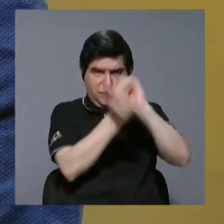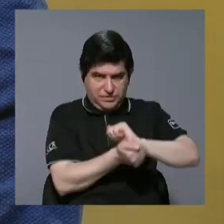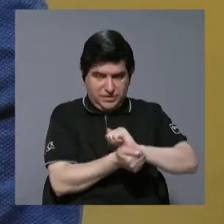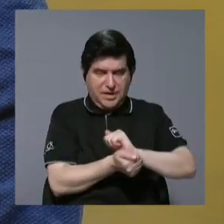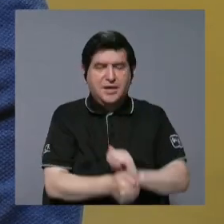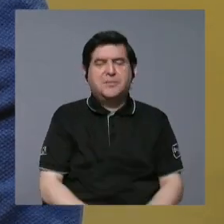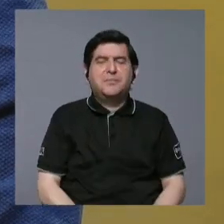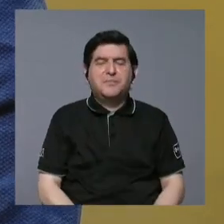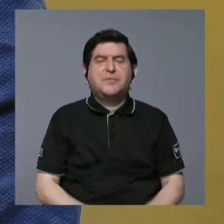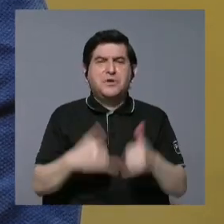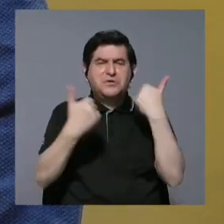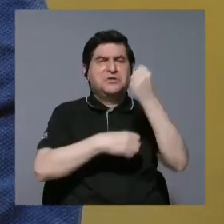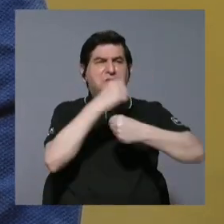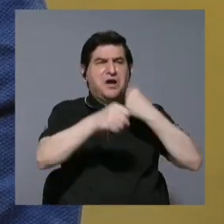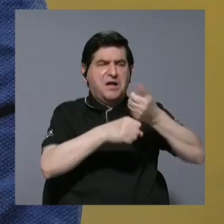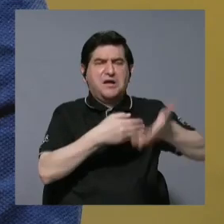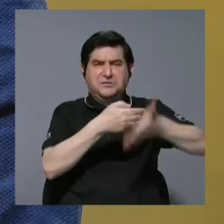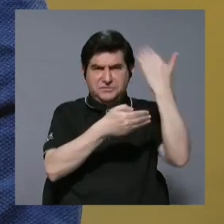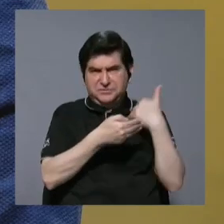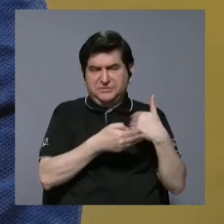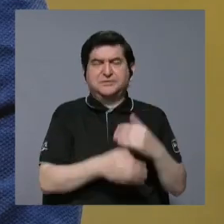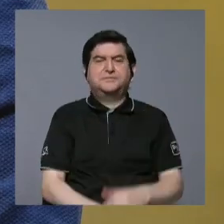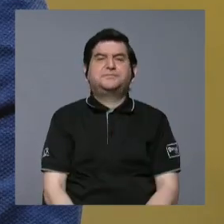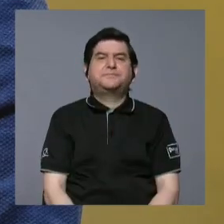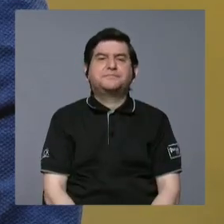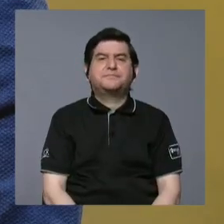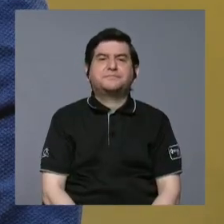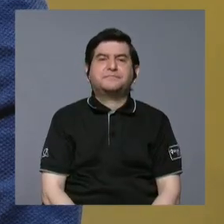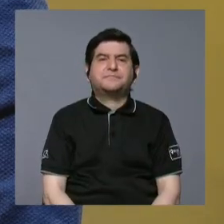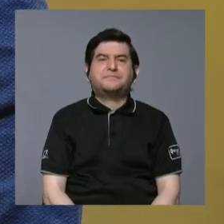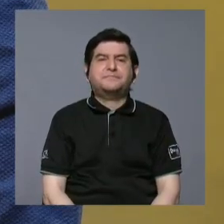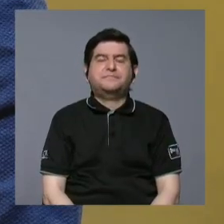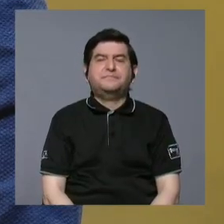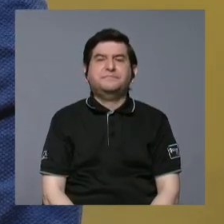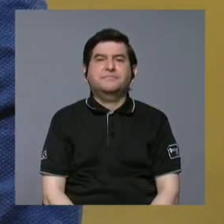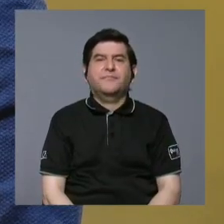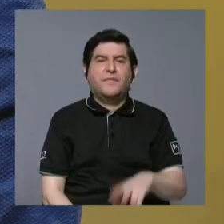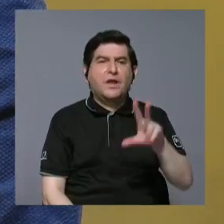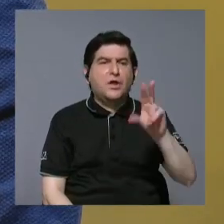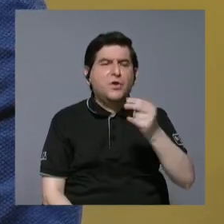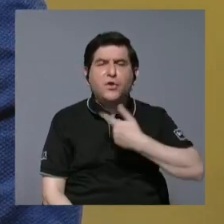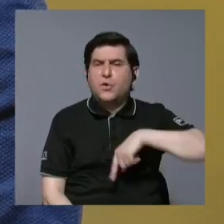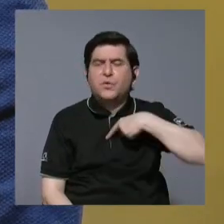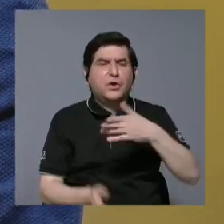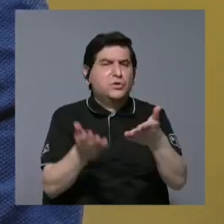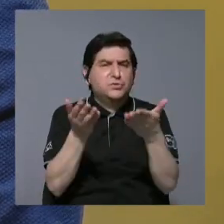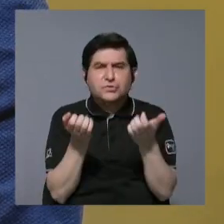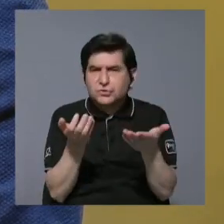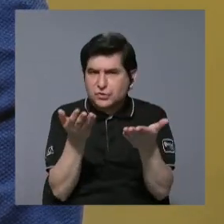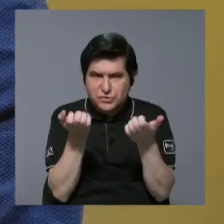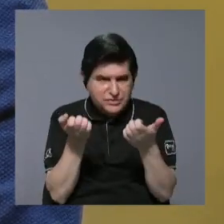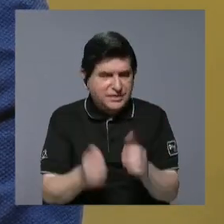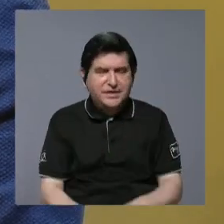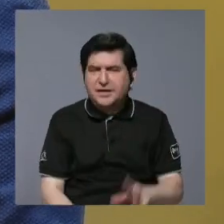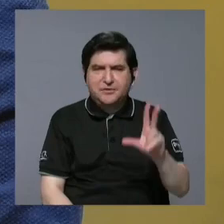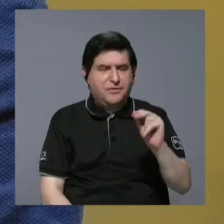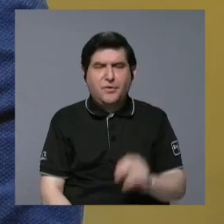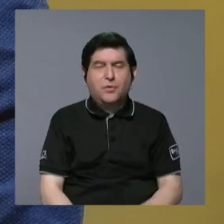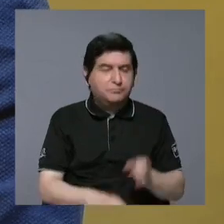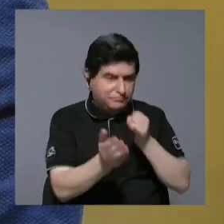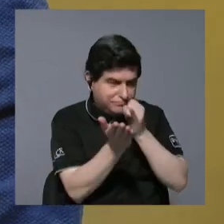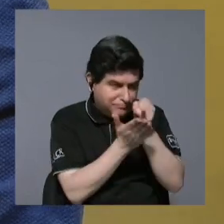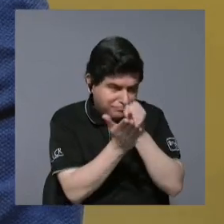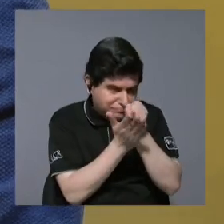hace varios años, donde no porque nosotros quisiéramos precisamente, sino por una